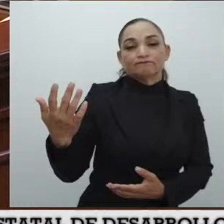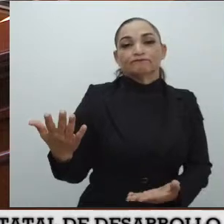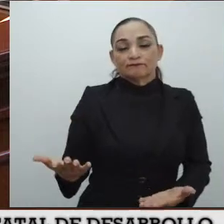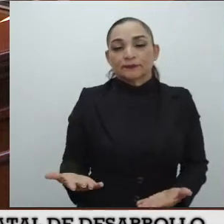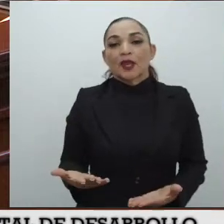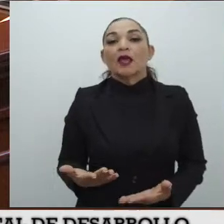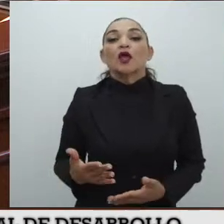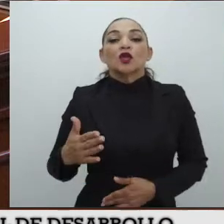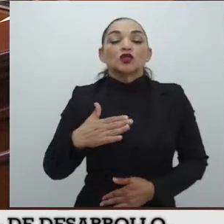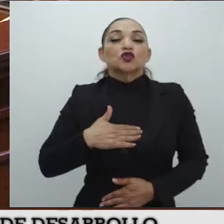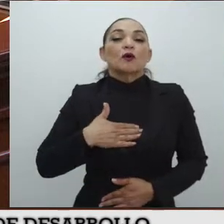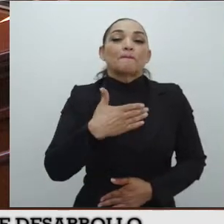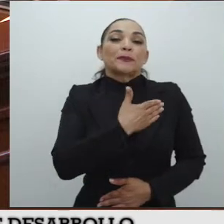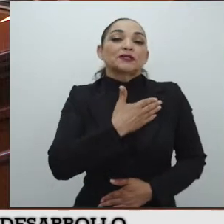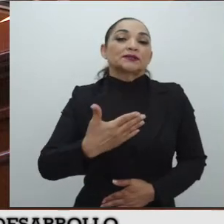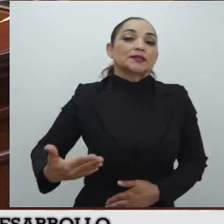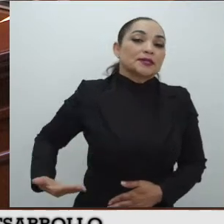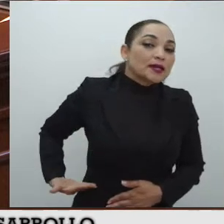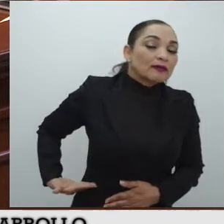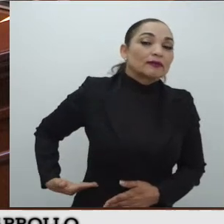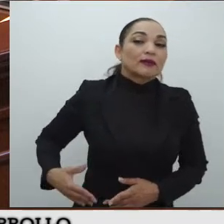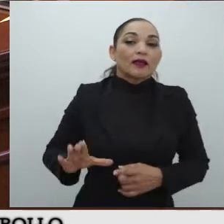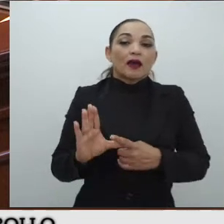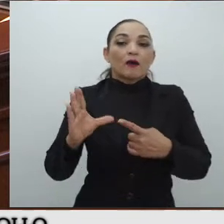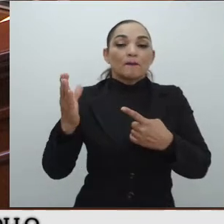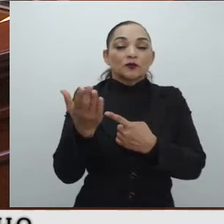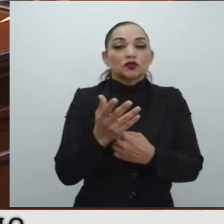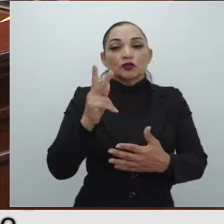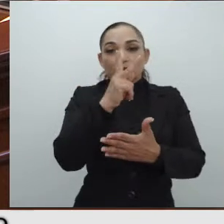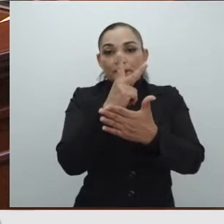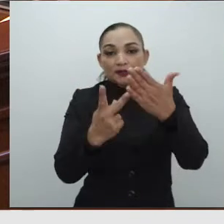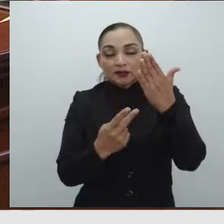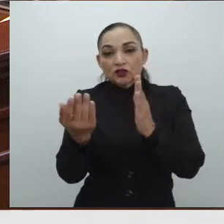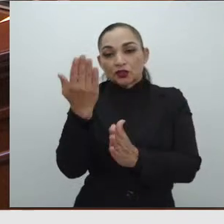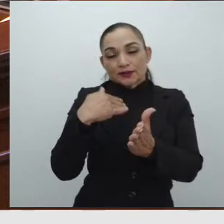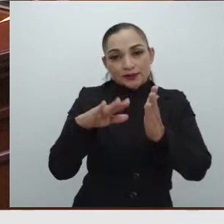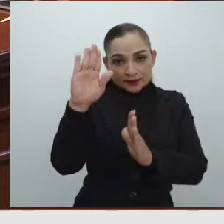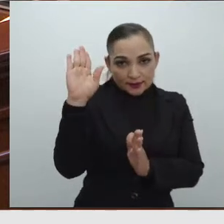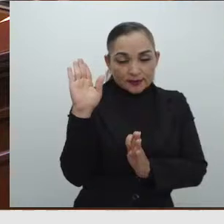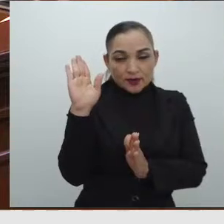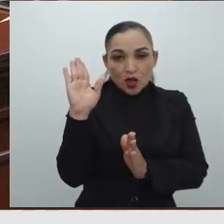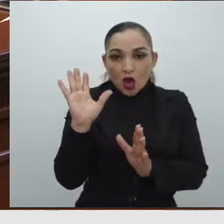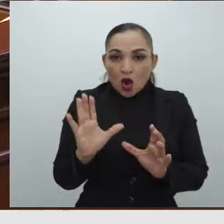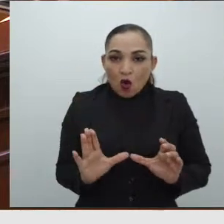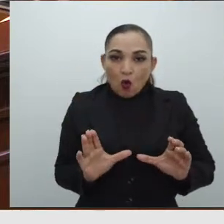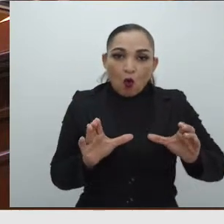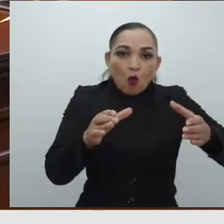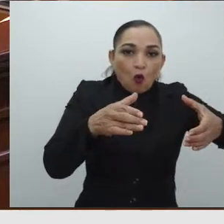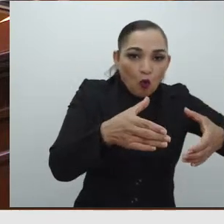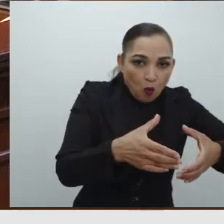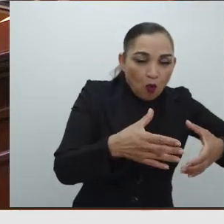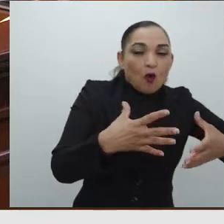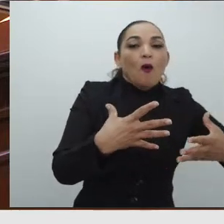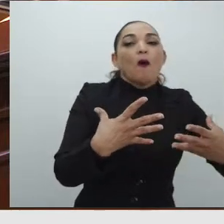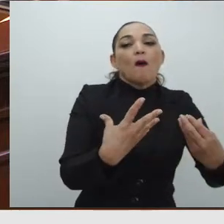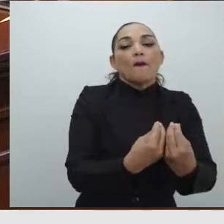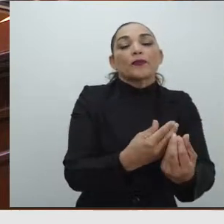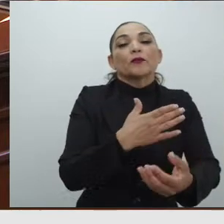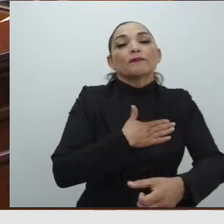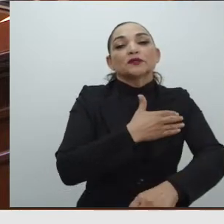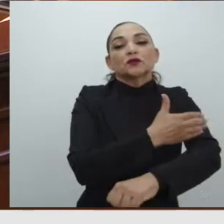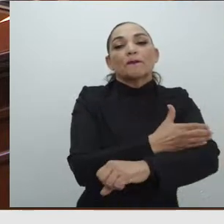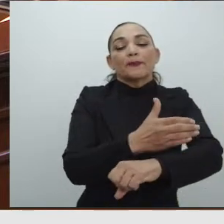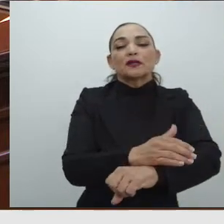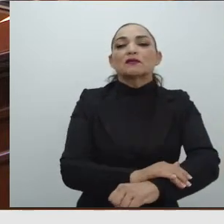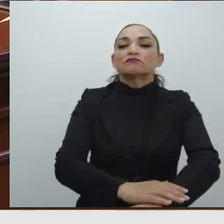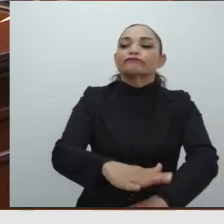como presidente de la Comisión de Planeación y Desarrollo, y en conjunto con mis compañeros, estaremos llamando